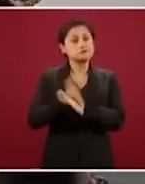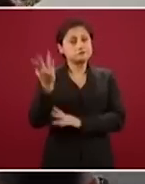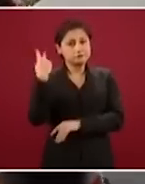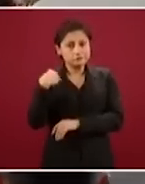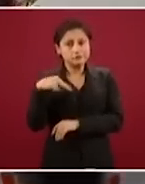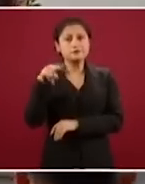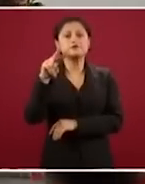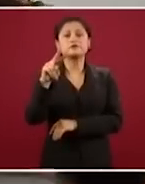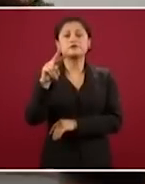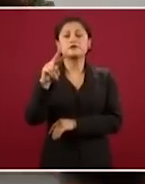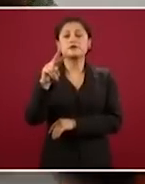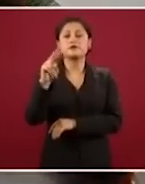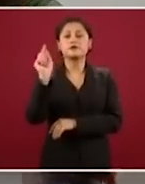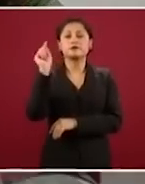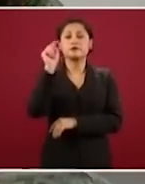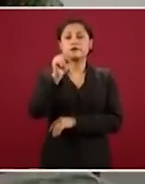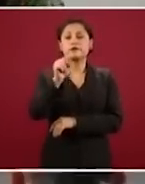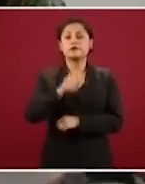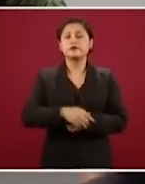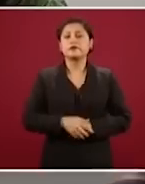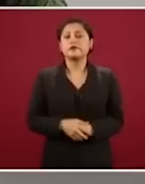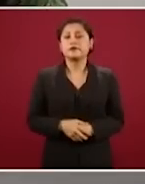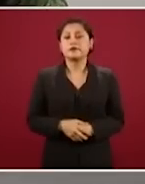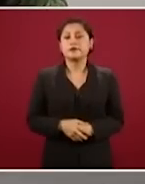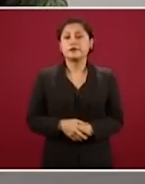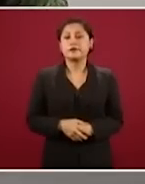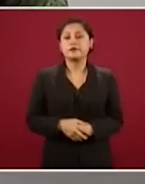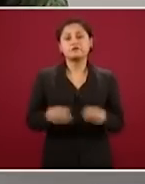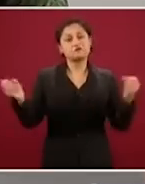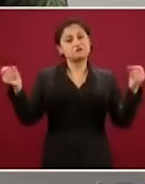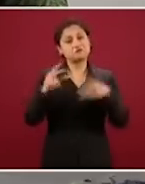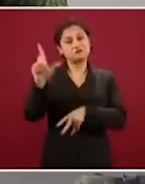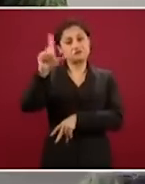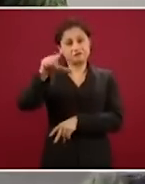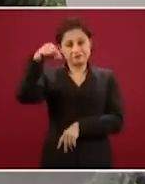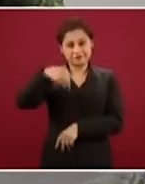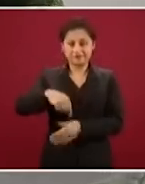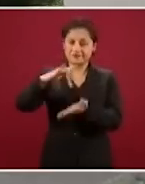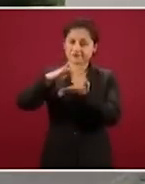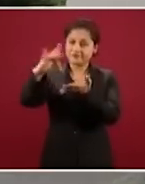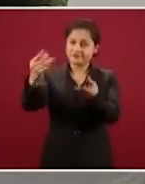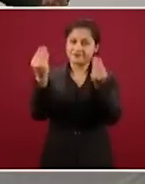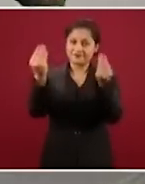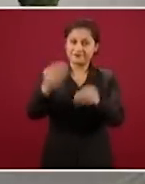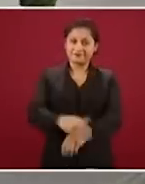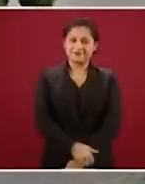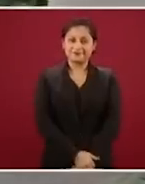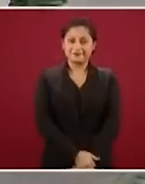Y el lunes nos vemos aquí. Muchas gracias.